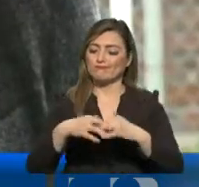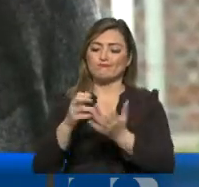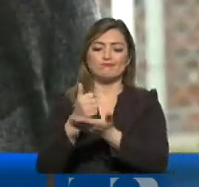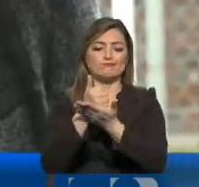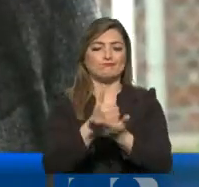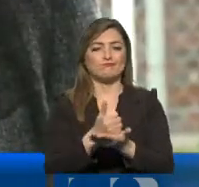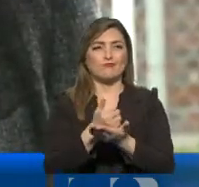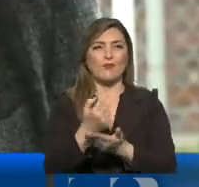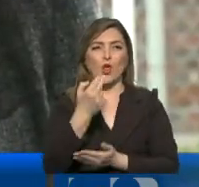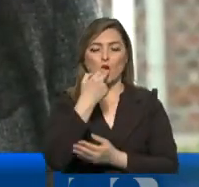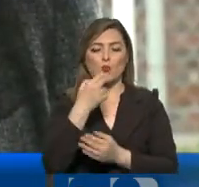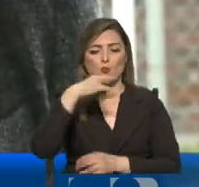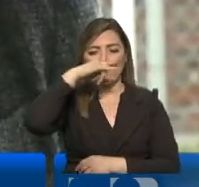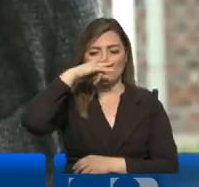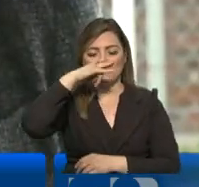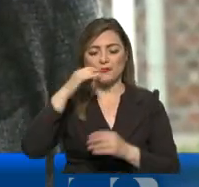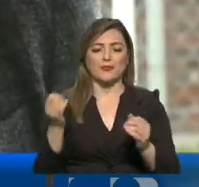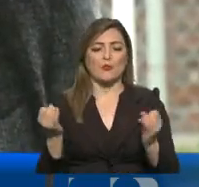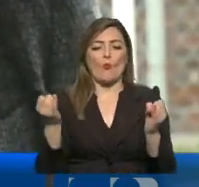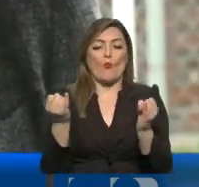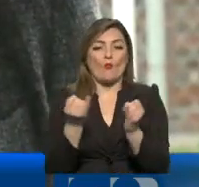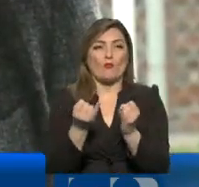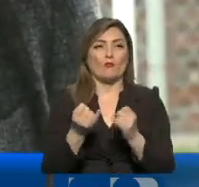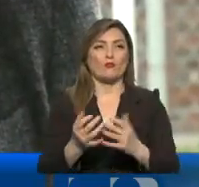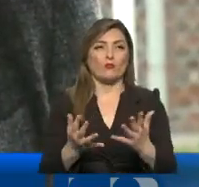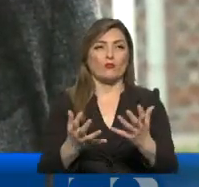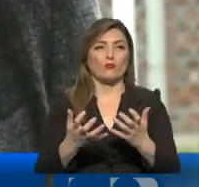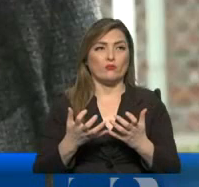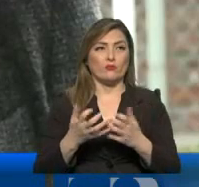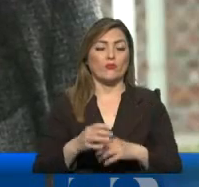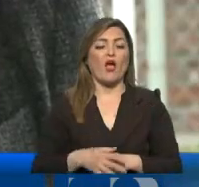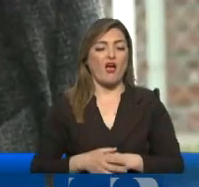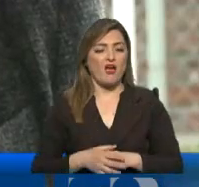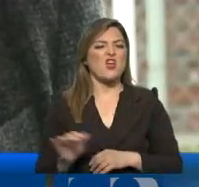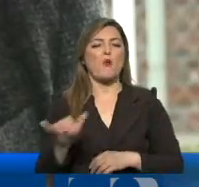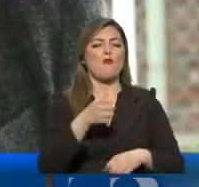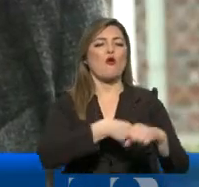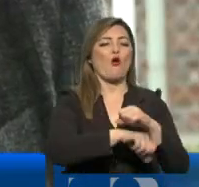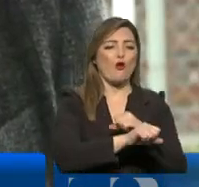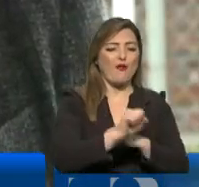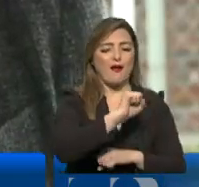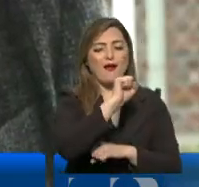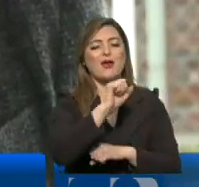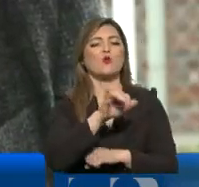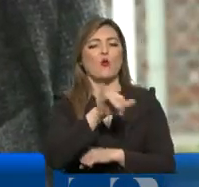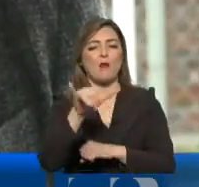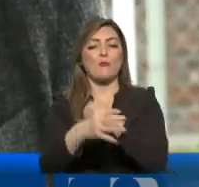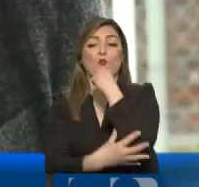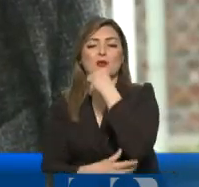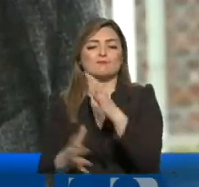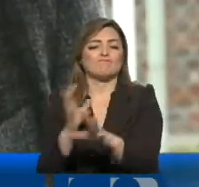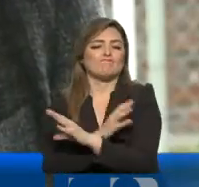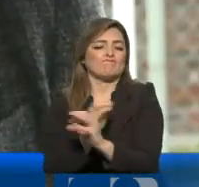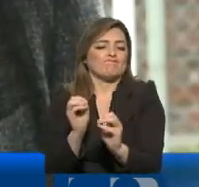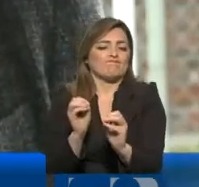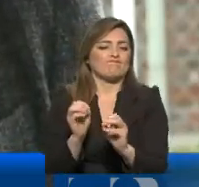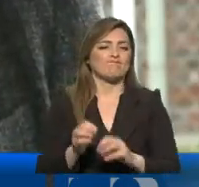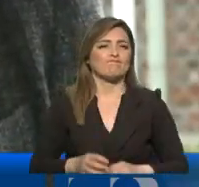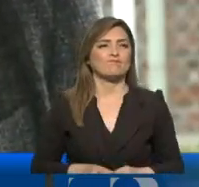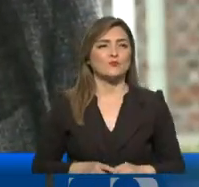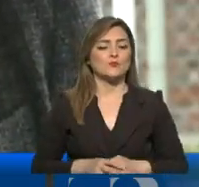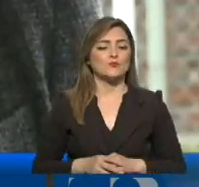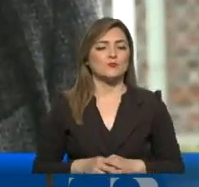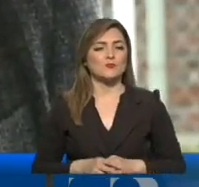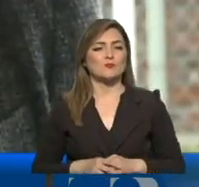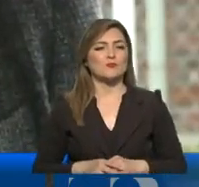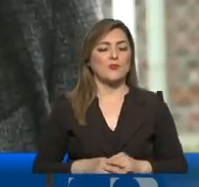la desnutrición crónica infantil. Yo tengo que meterle un gol a la pobreza para lograr que